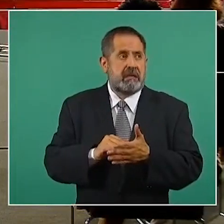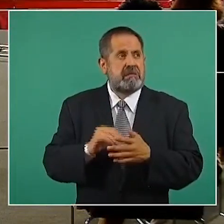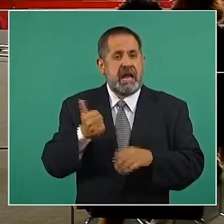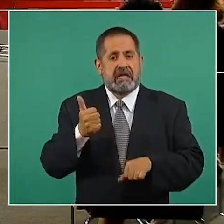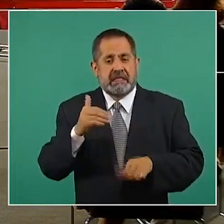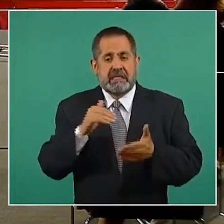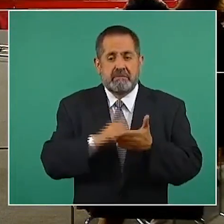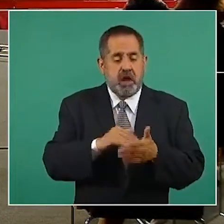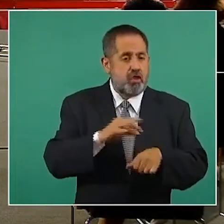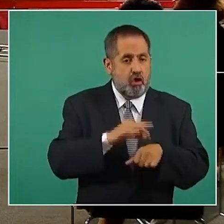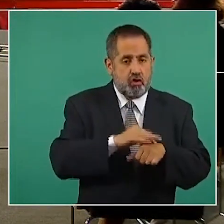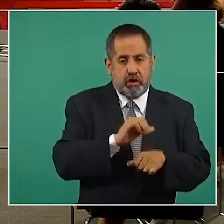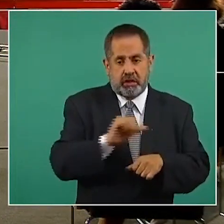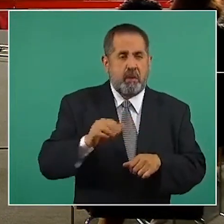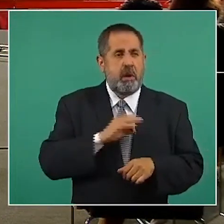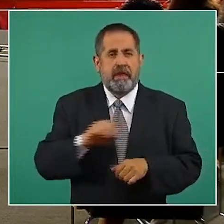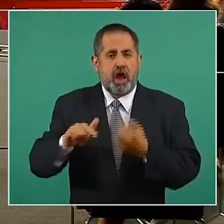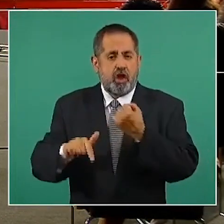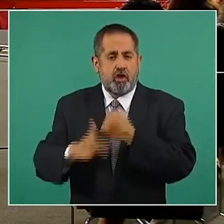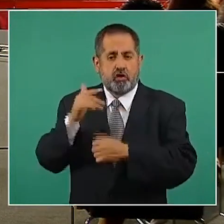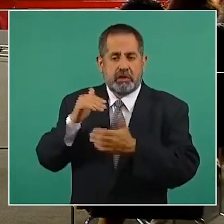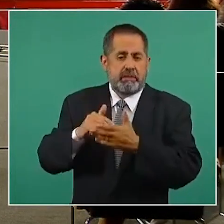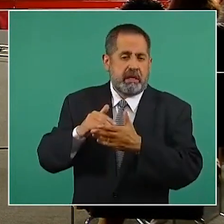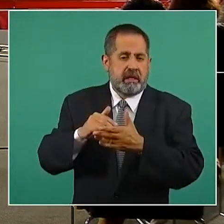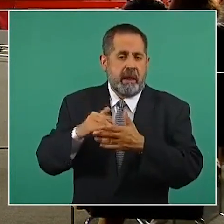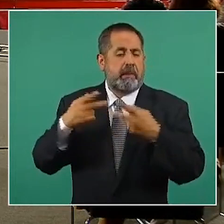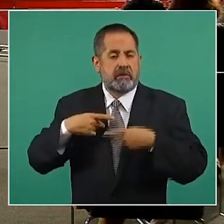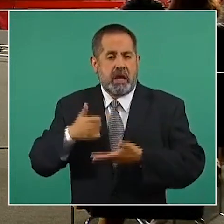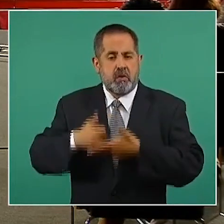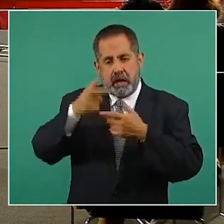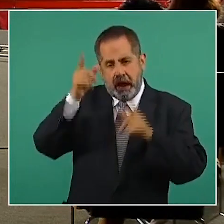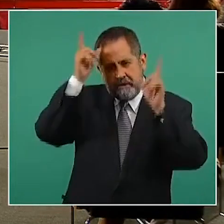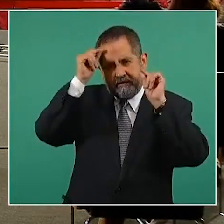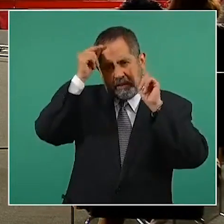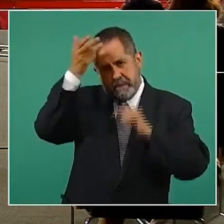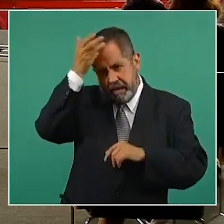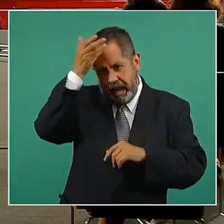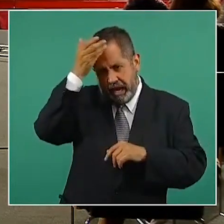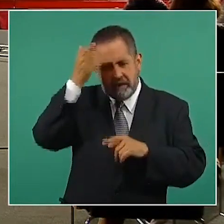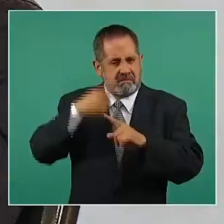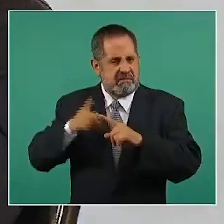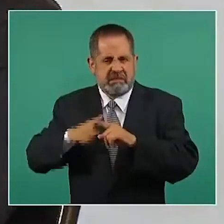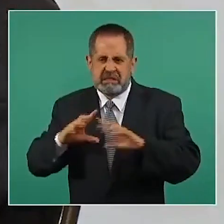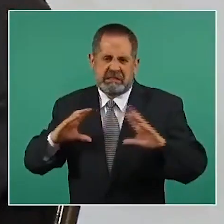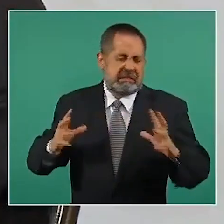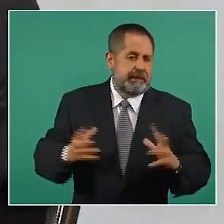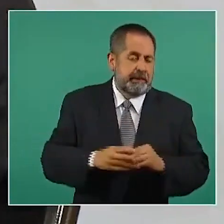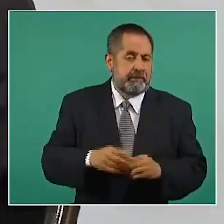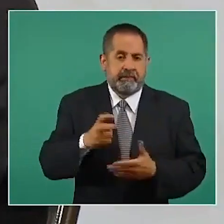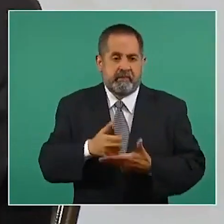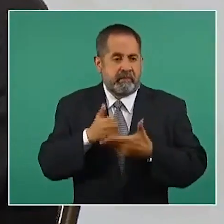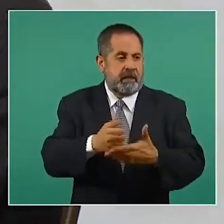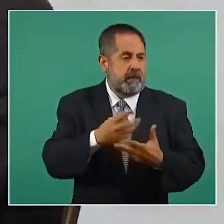6,000 médicos y cerca de 12,000 personal de enfermería. La respuesta a la